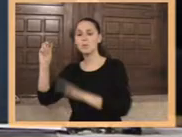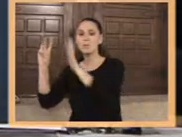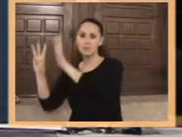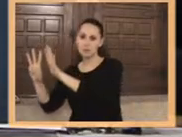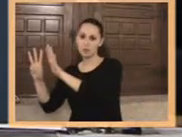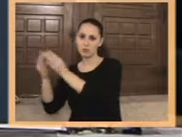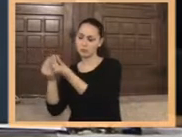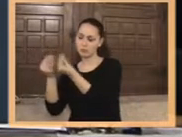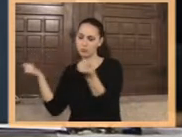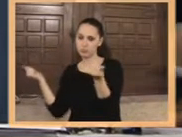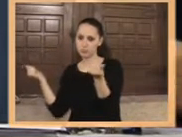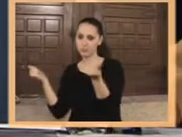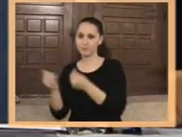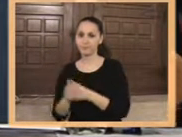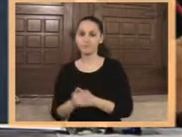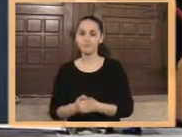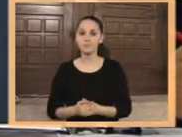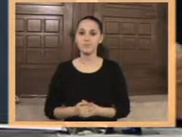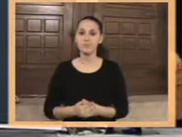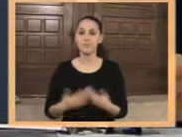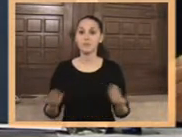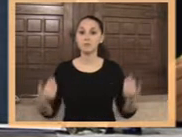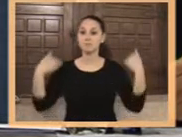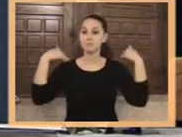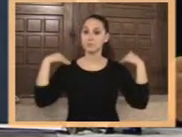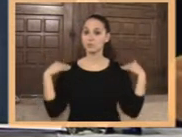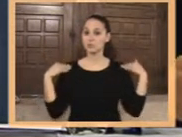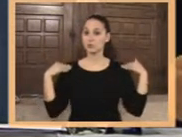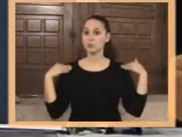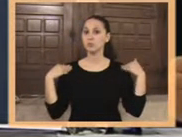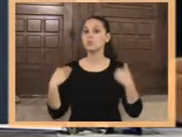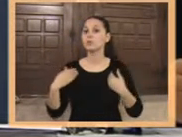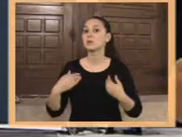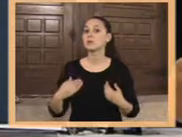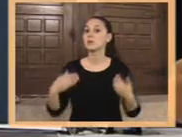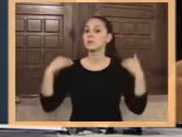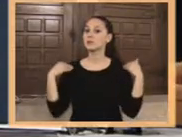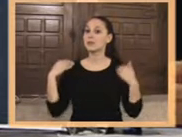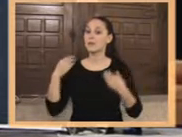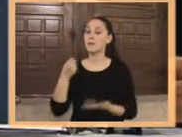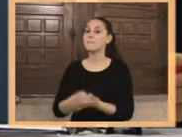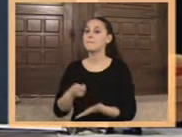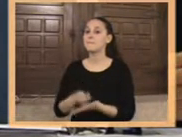asumiendo así la obligación de pago del IBI de los hospitales y centros sanitarios de la Junta de Extremadura